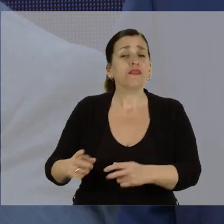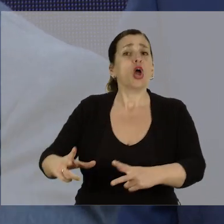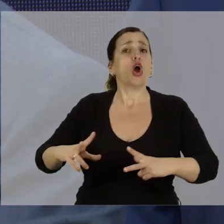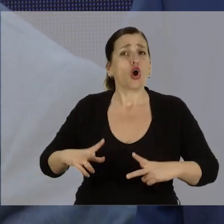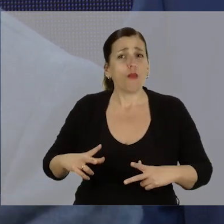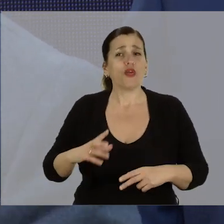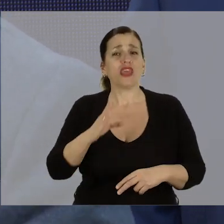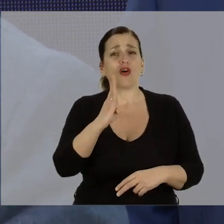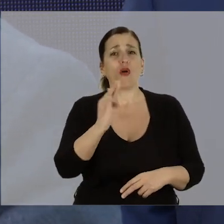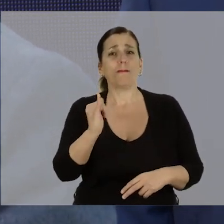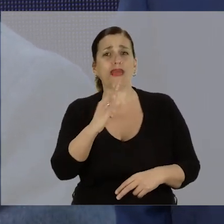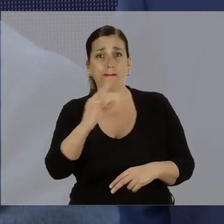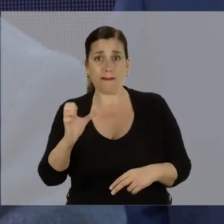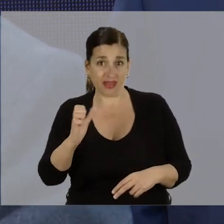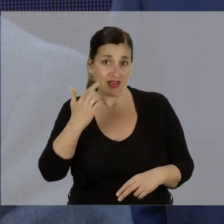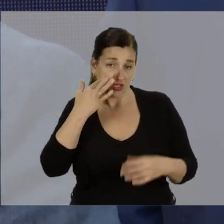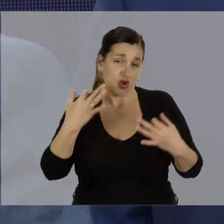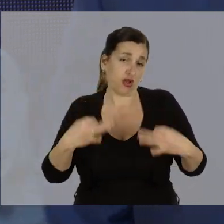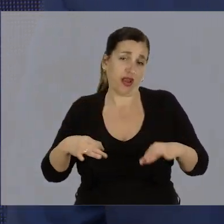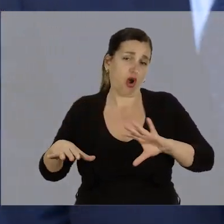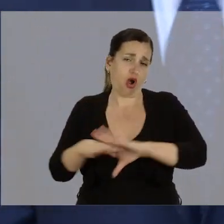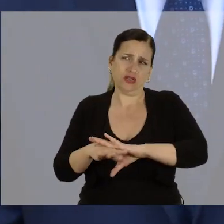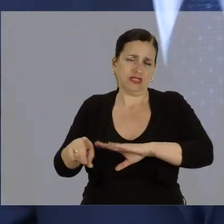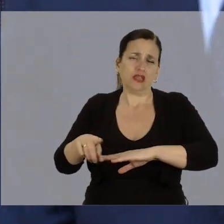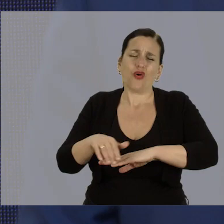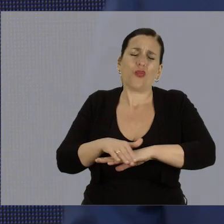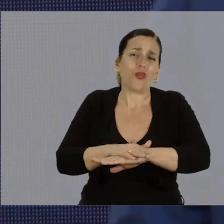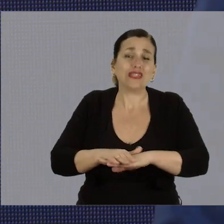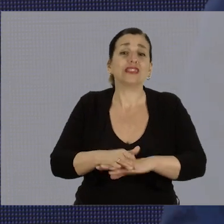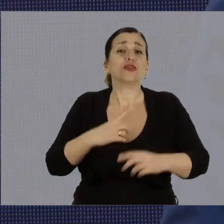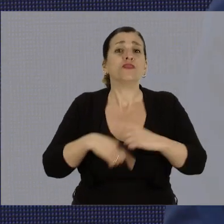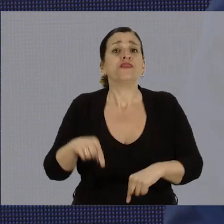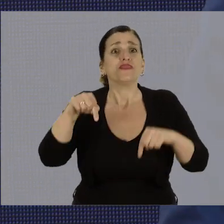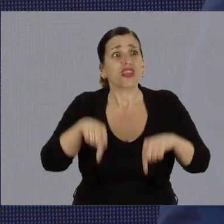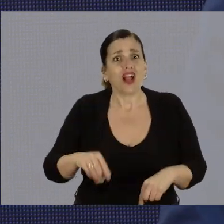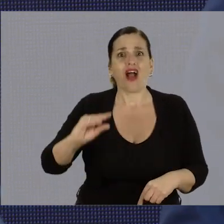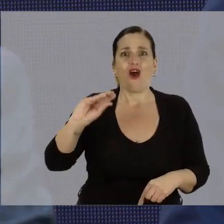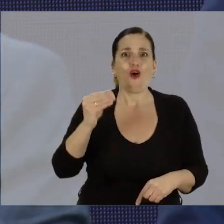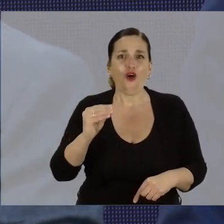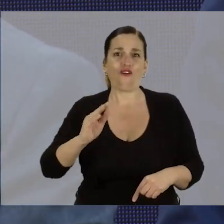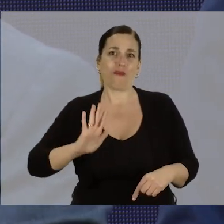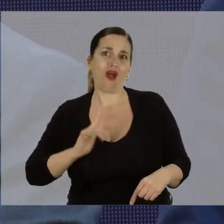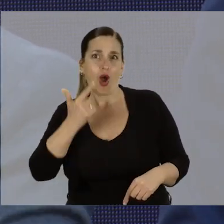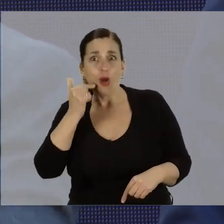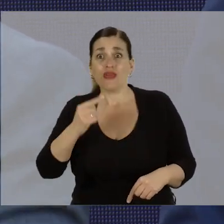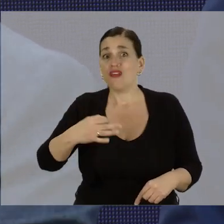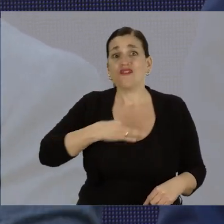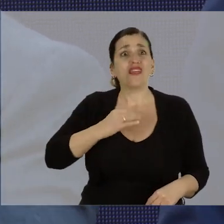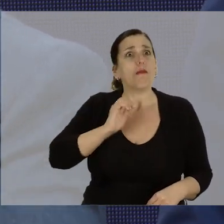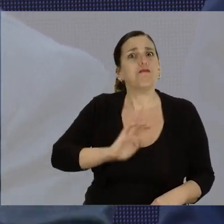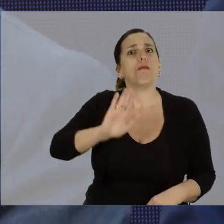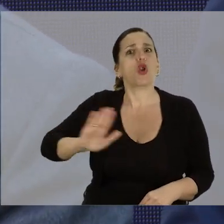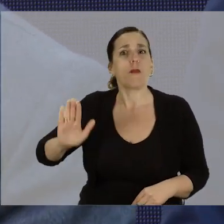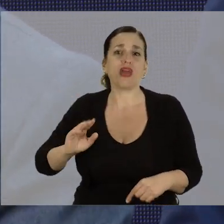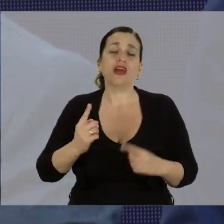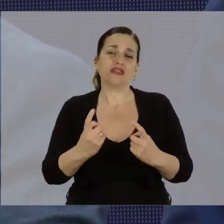Porque como bien decía Pipe, y me parece básico, es acá cada chico, cada chica que está acá es una